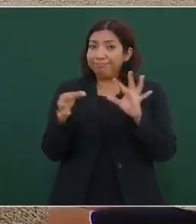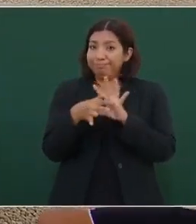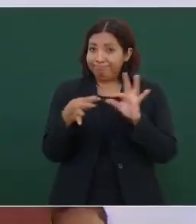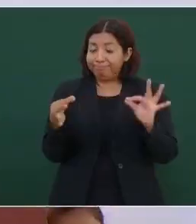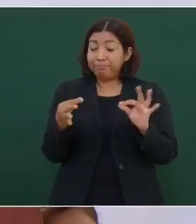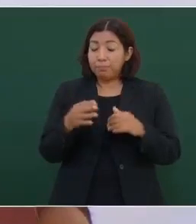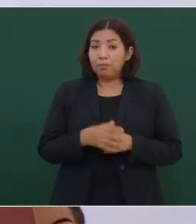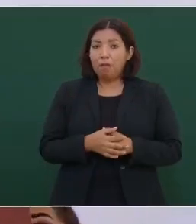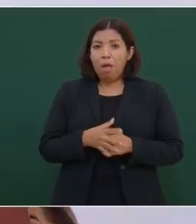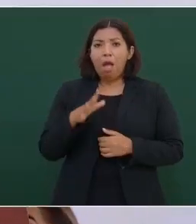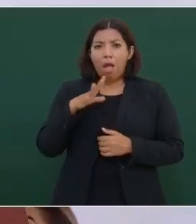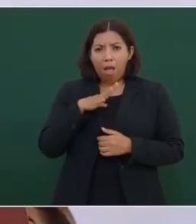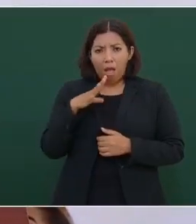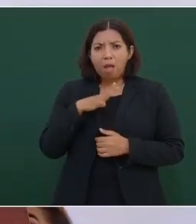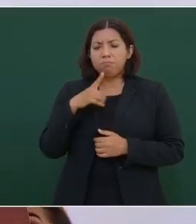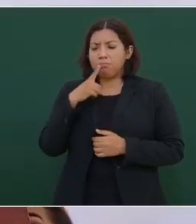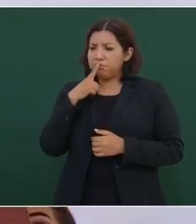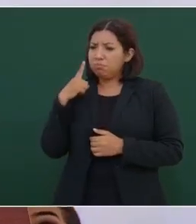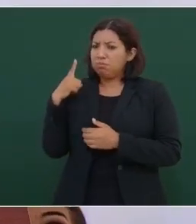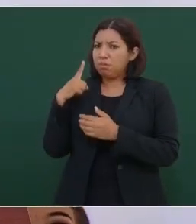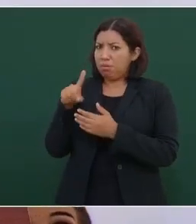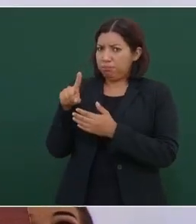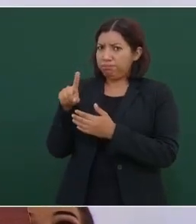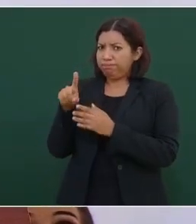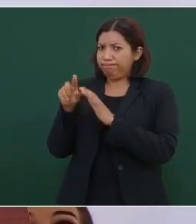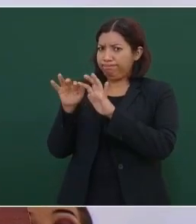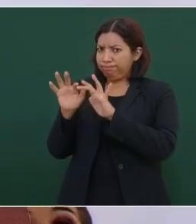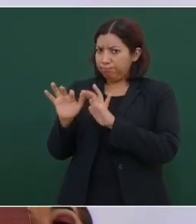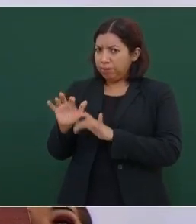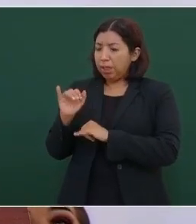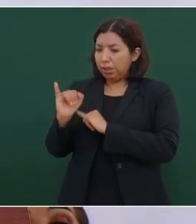Ellos alegan de que la clausura fue